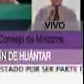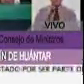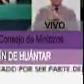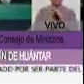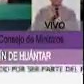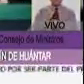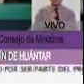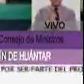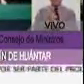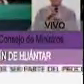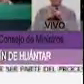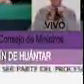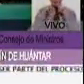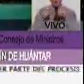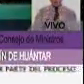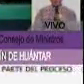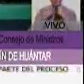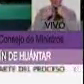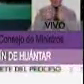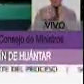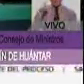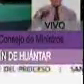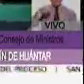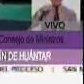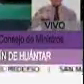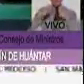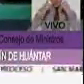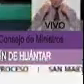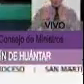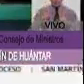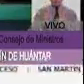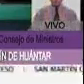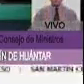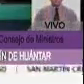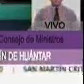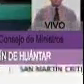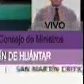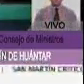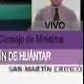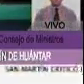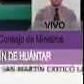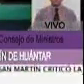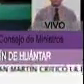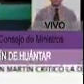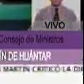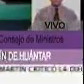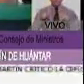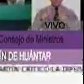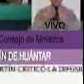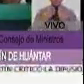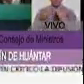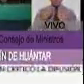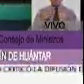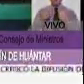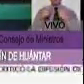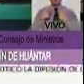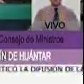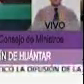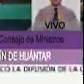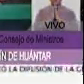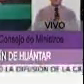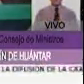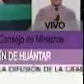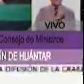internacional. Por esa razón era necesaria esa coordinación. Y en ese sentido yo